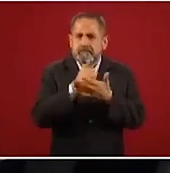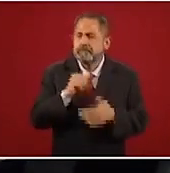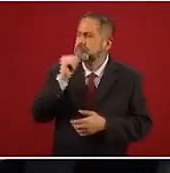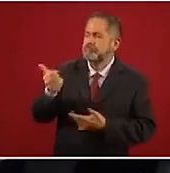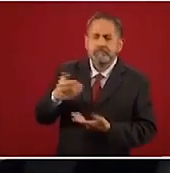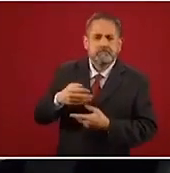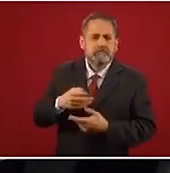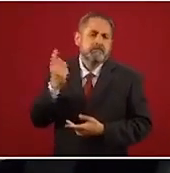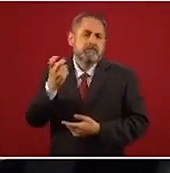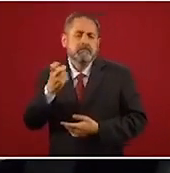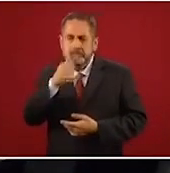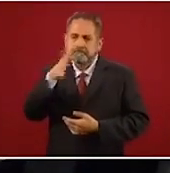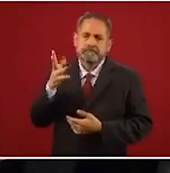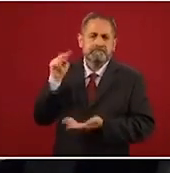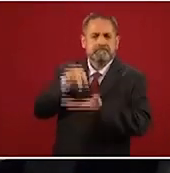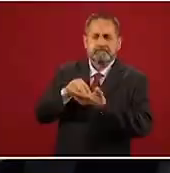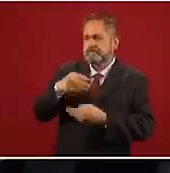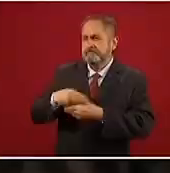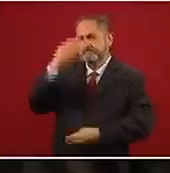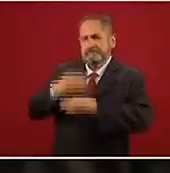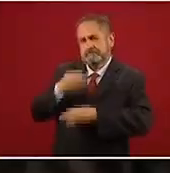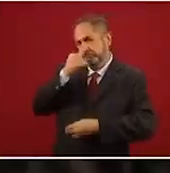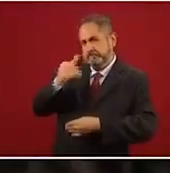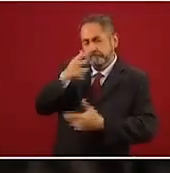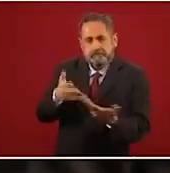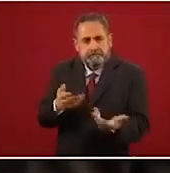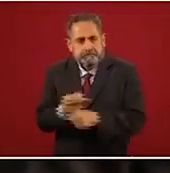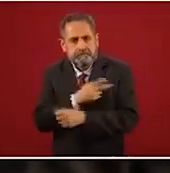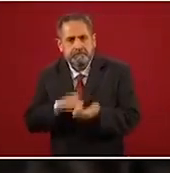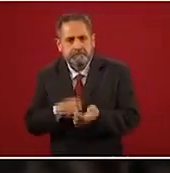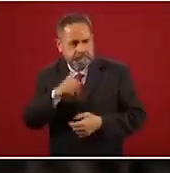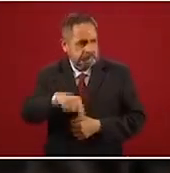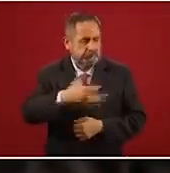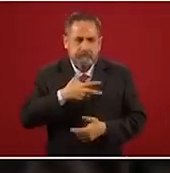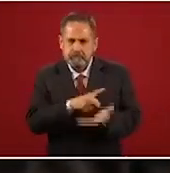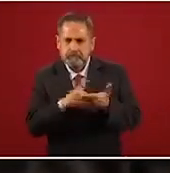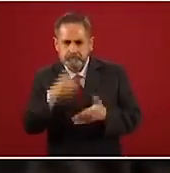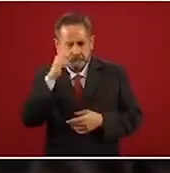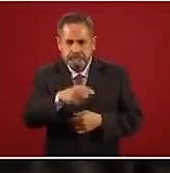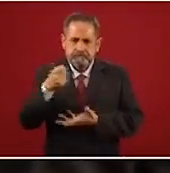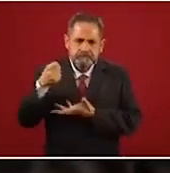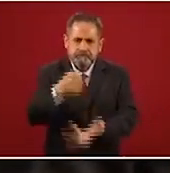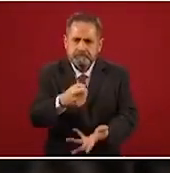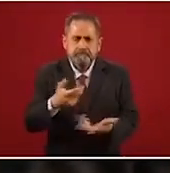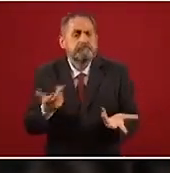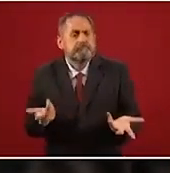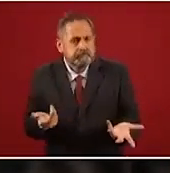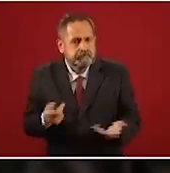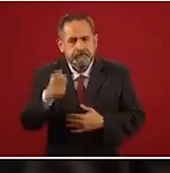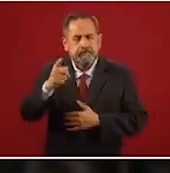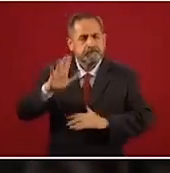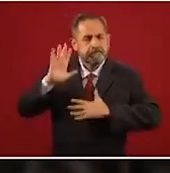cuales, para las búsquedas que están realizando y pues para las cuales tienen el derecho de obtenerlos, y pues cuál es su